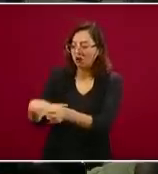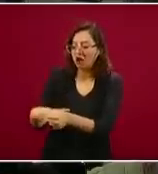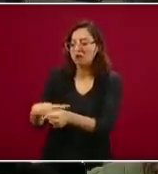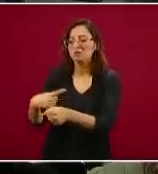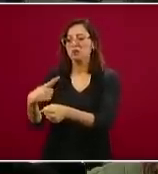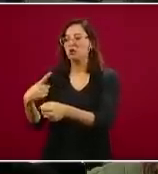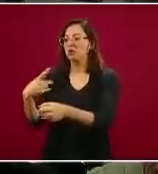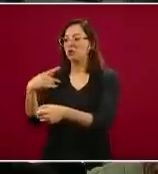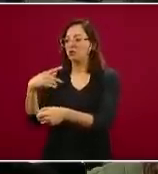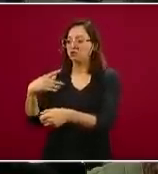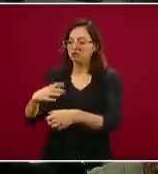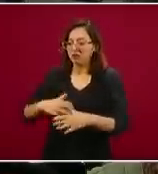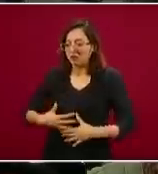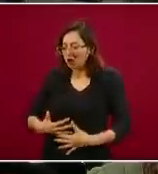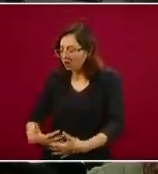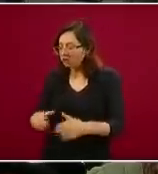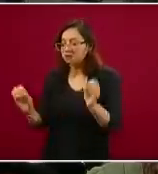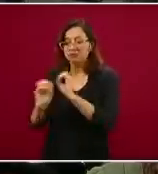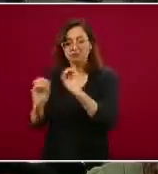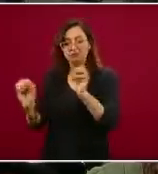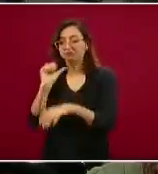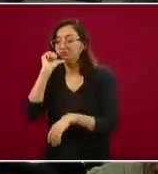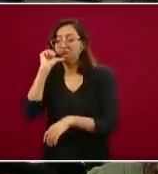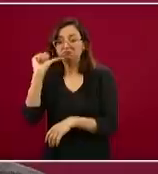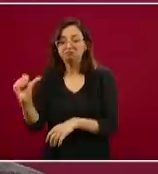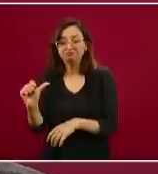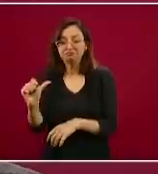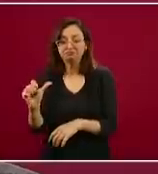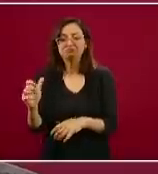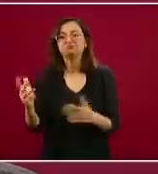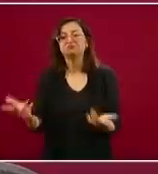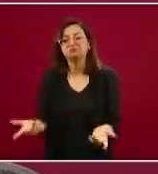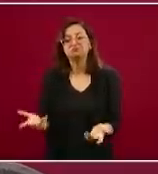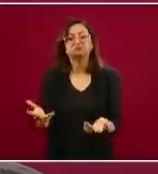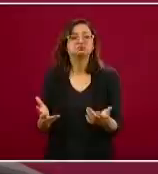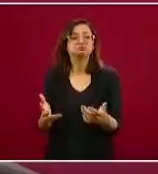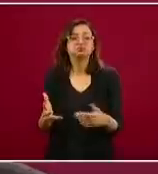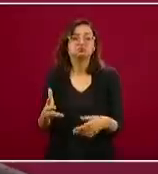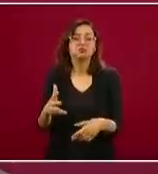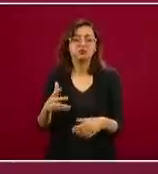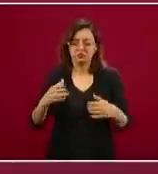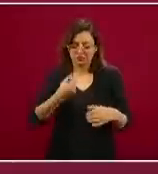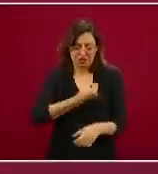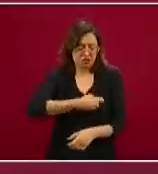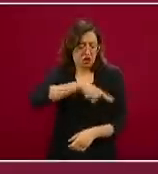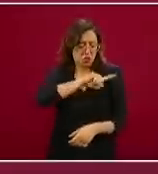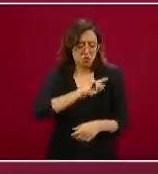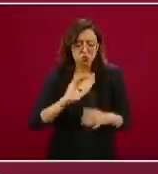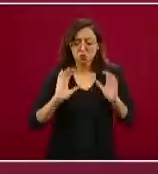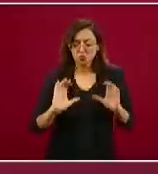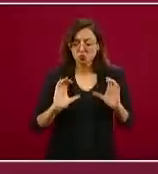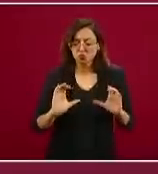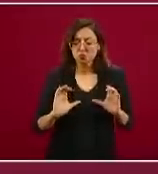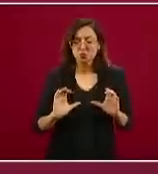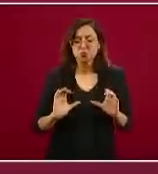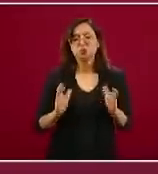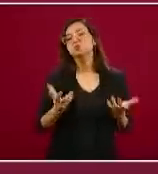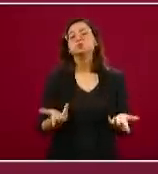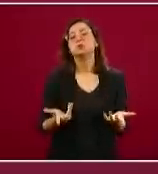embarazo, generalmente, ya dijimos, va a tener una enfermedad leve. Y estas personas no